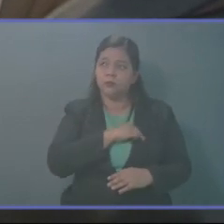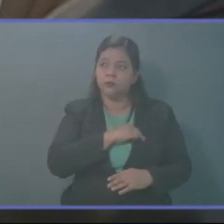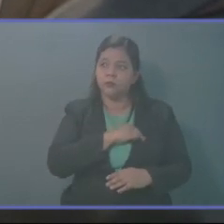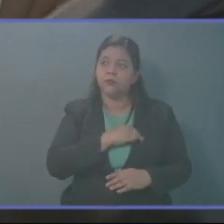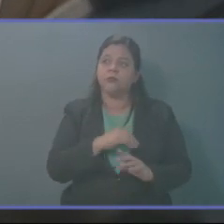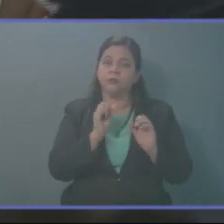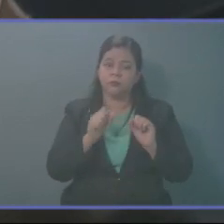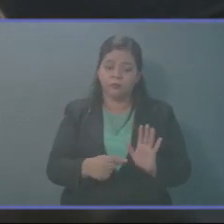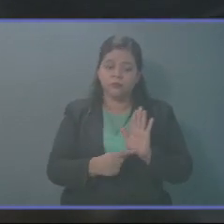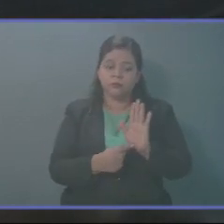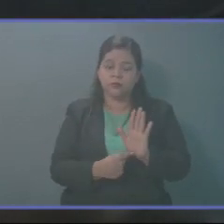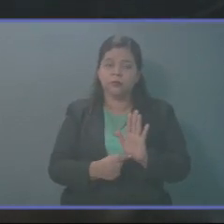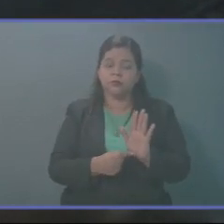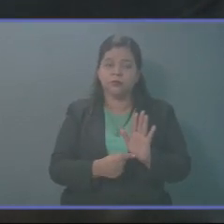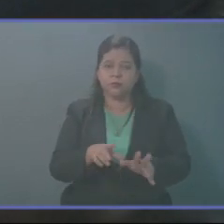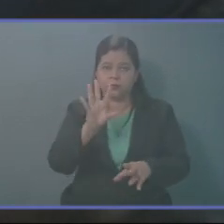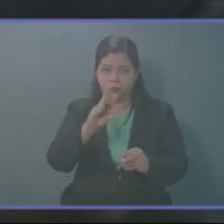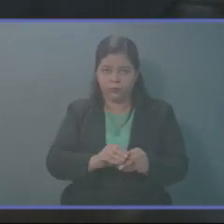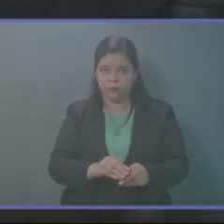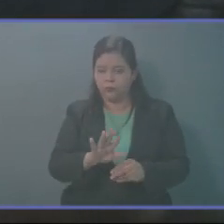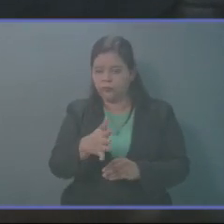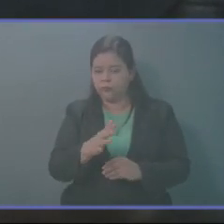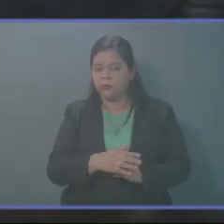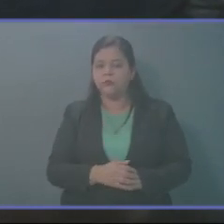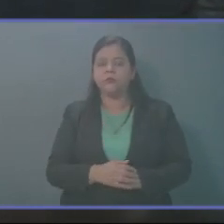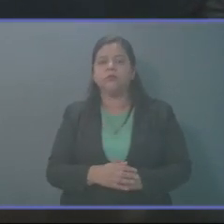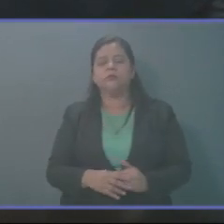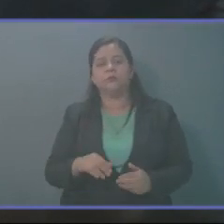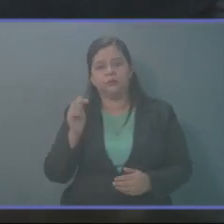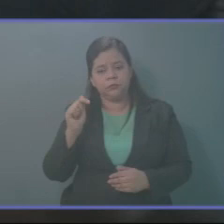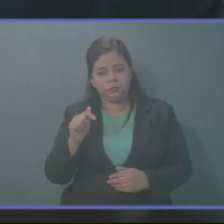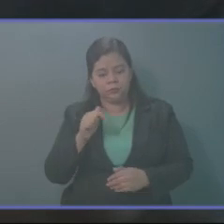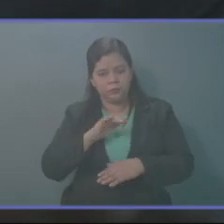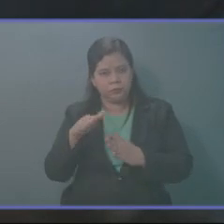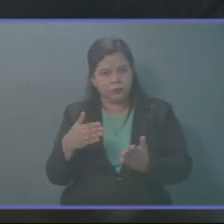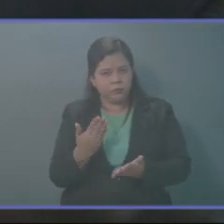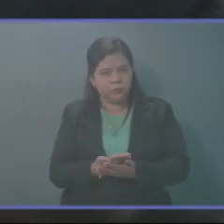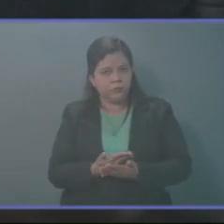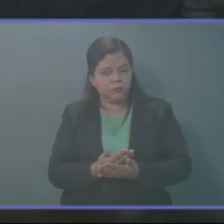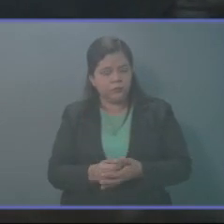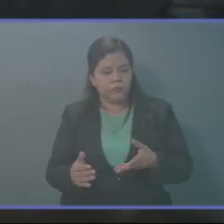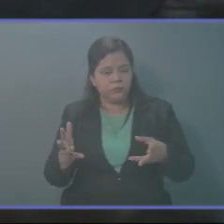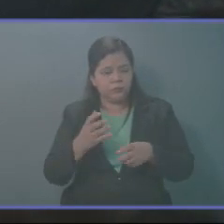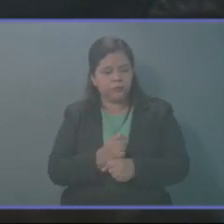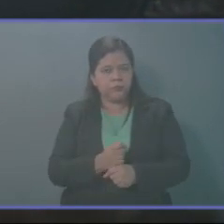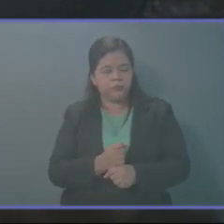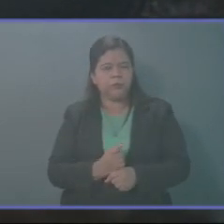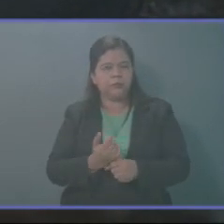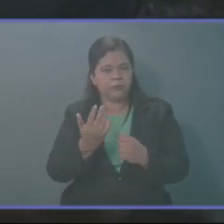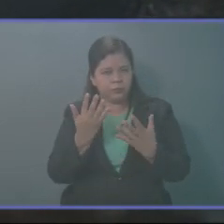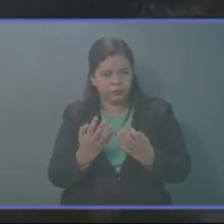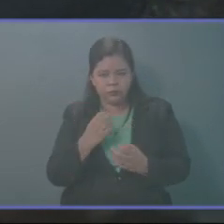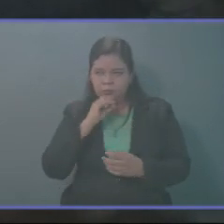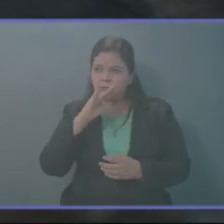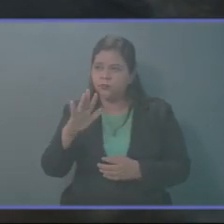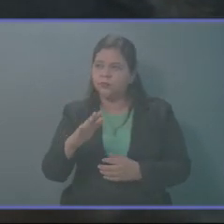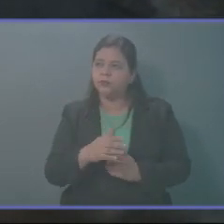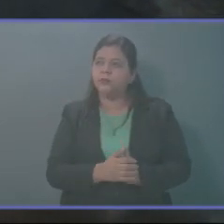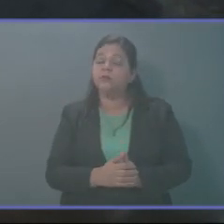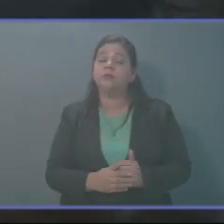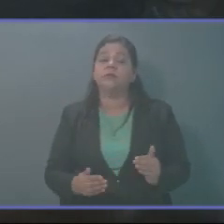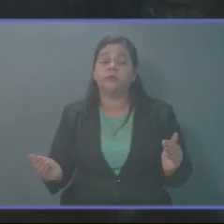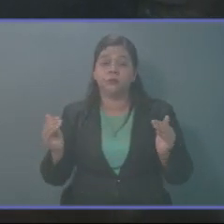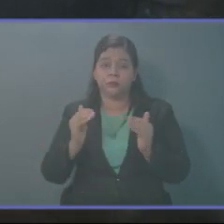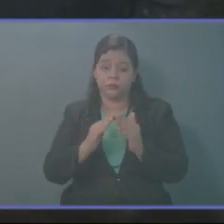la presentación de la estimación. Y esto también concluye, y quiero concluir con esto, de que también aquí